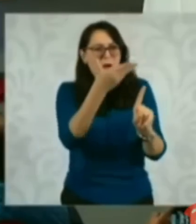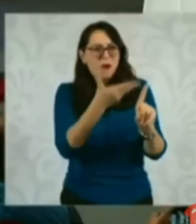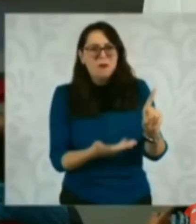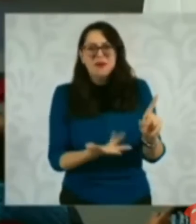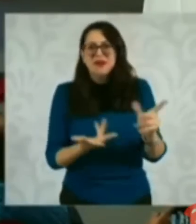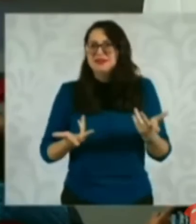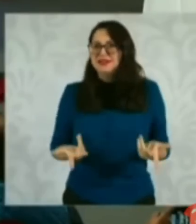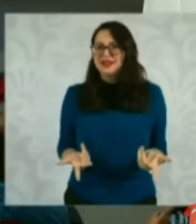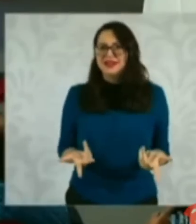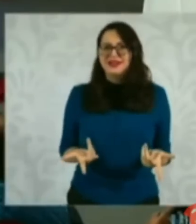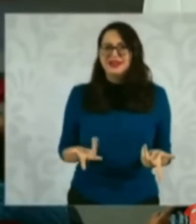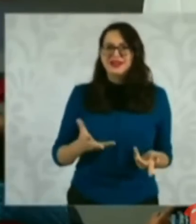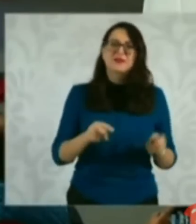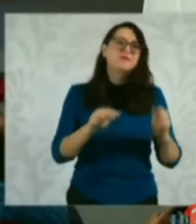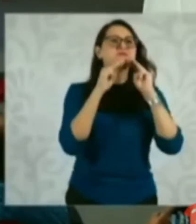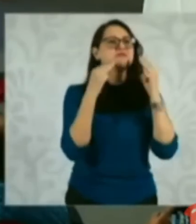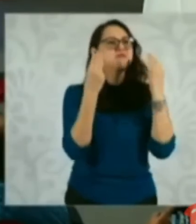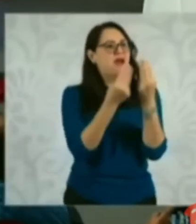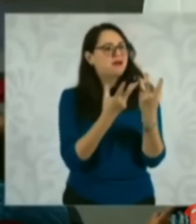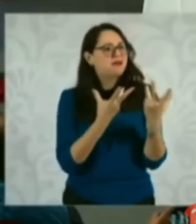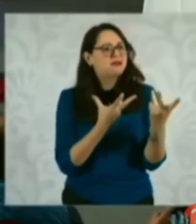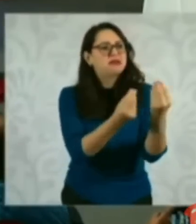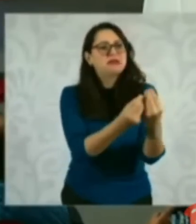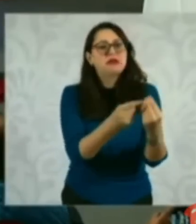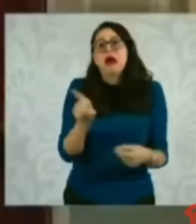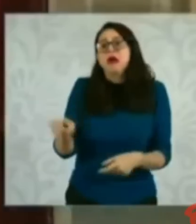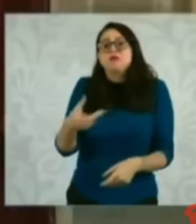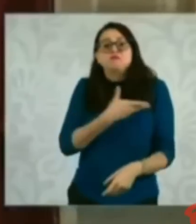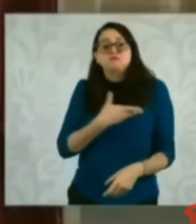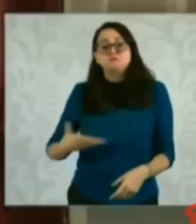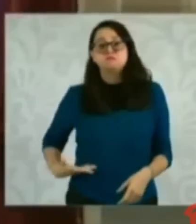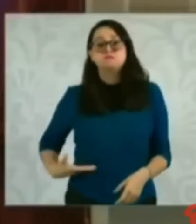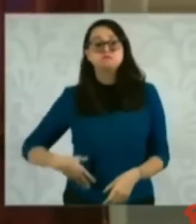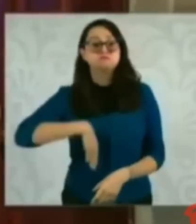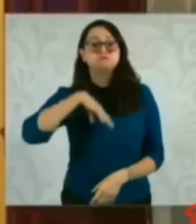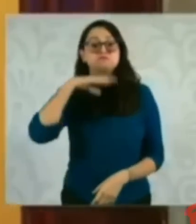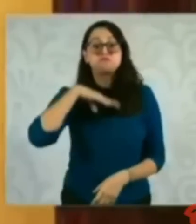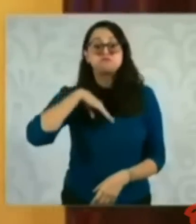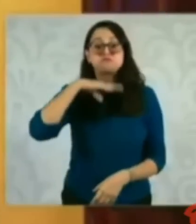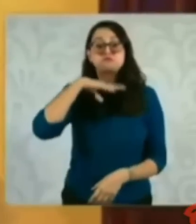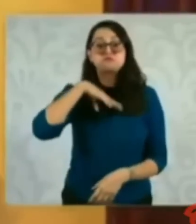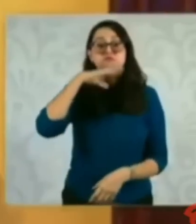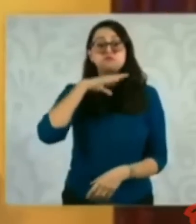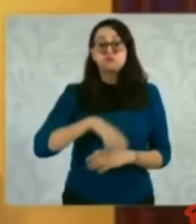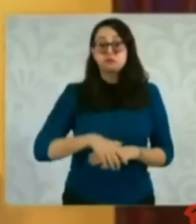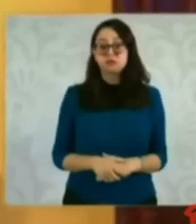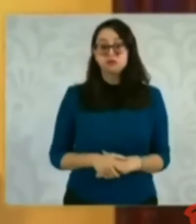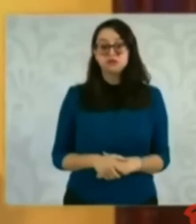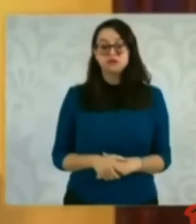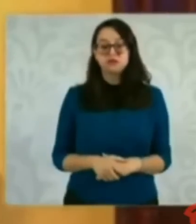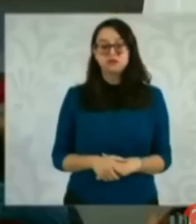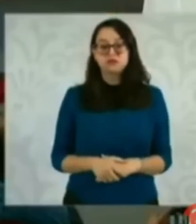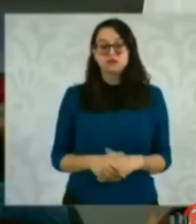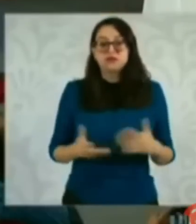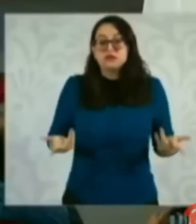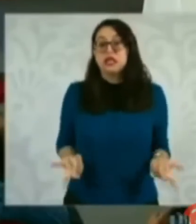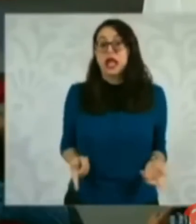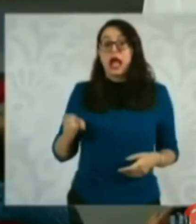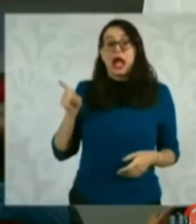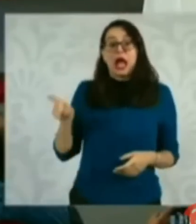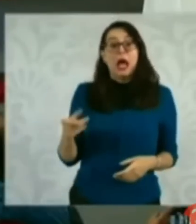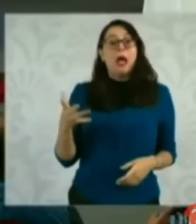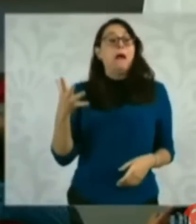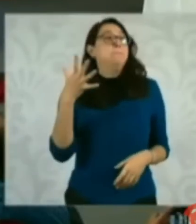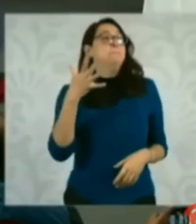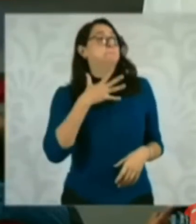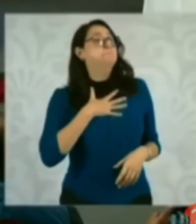Enfrentar el crimen organizado fue una de las decisiones más difíciles de mi vida y puse ahí a Genaro García Luna y no me di cuenta durante